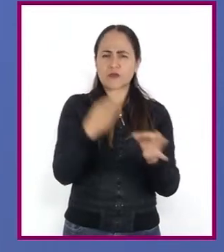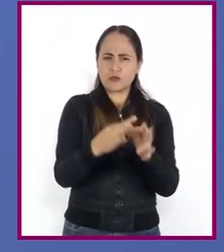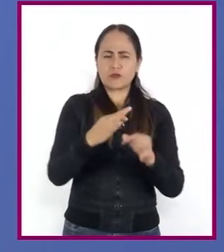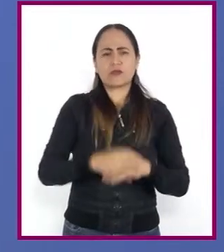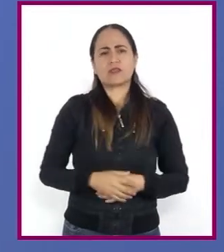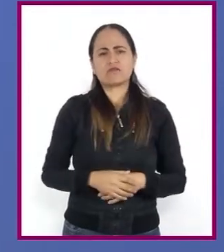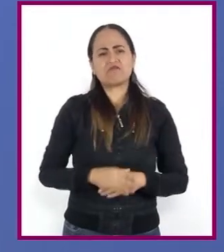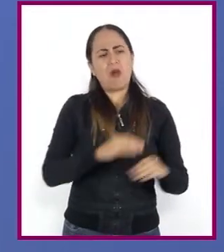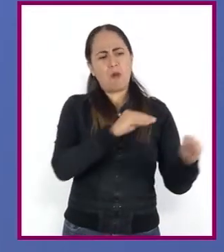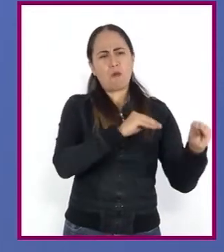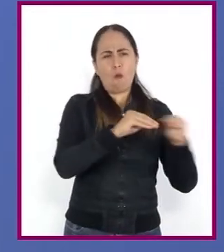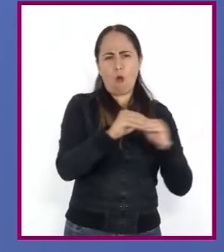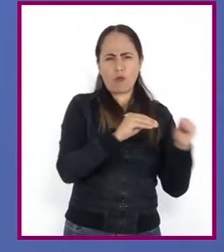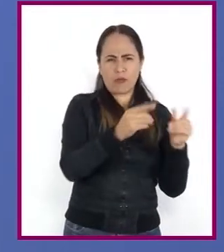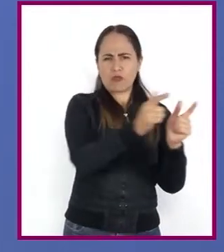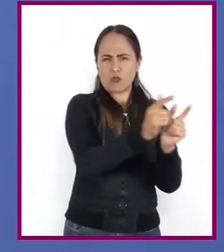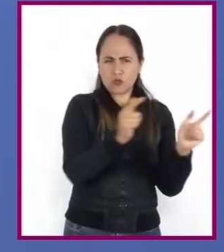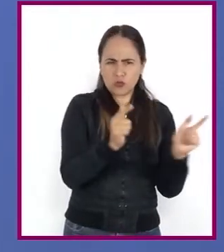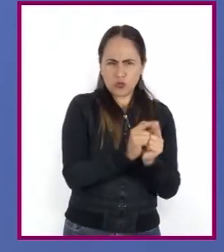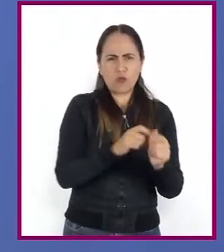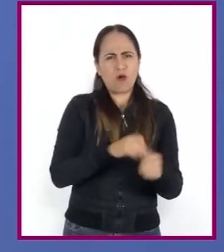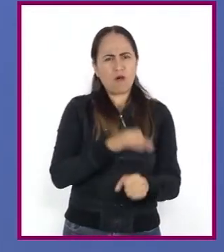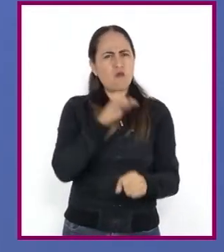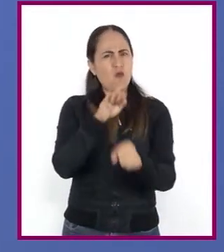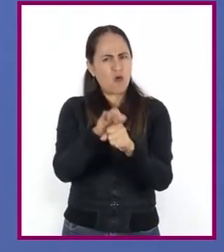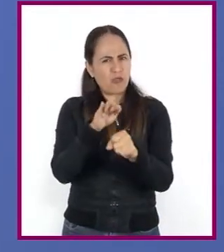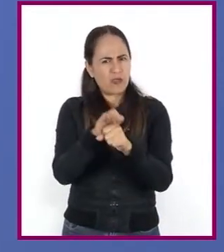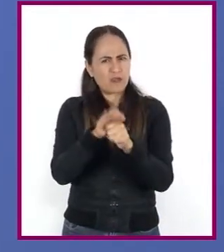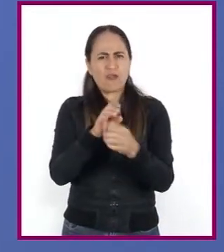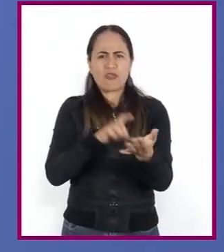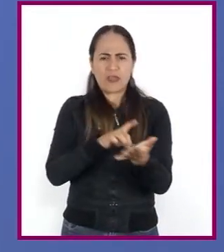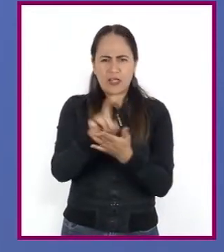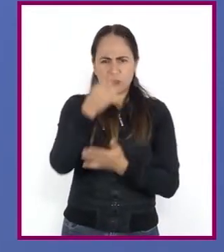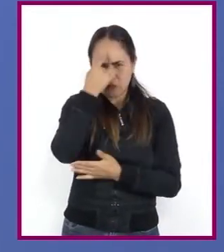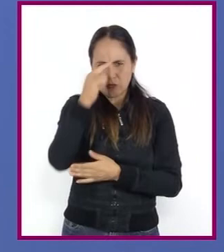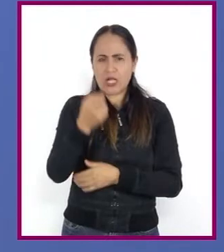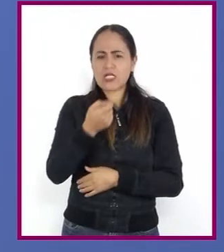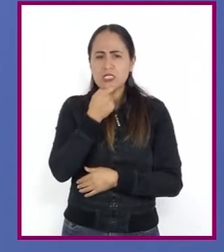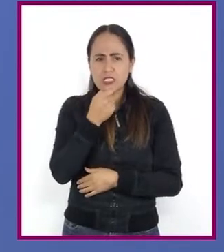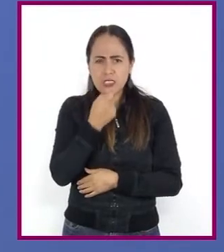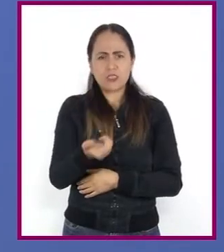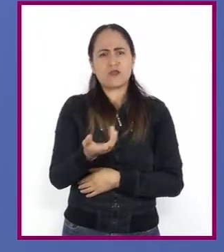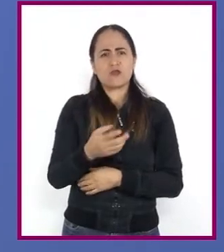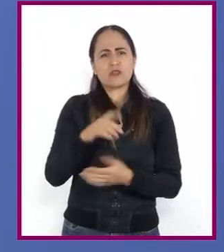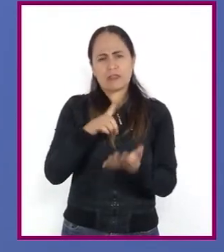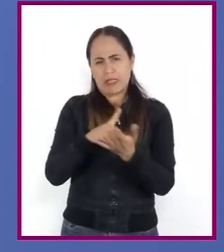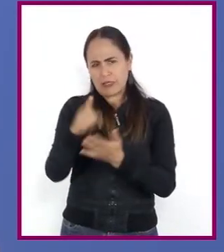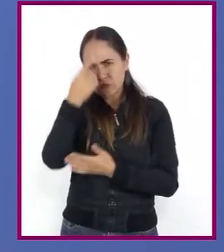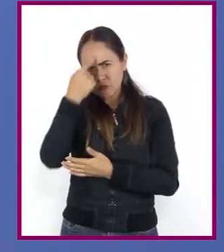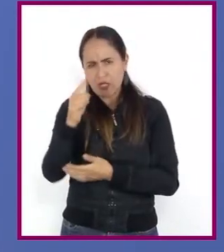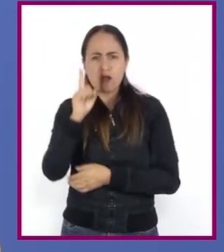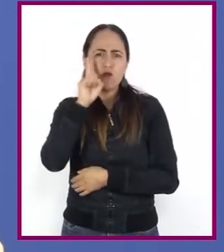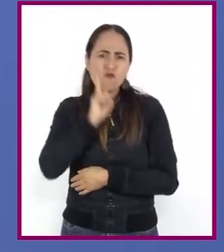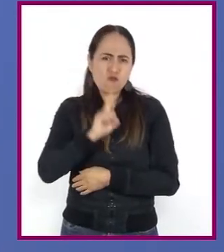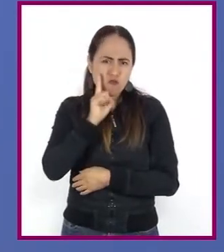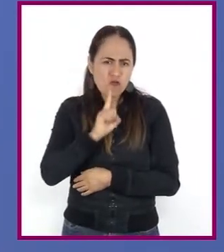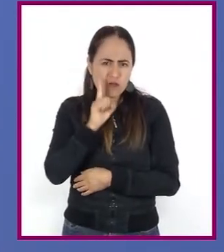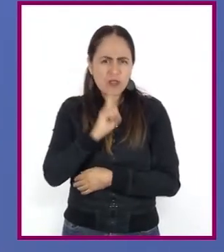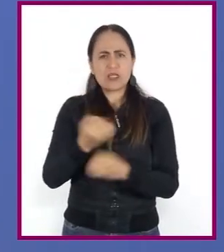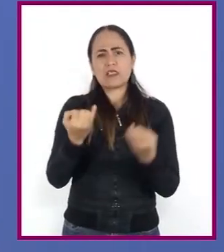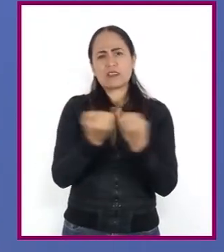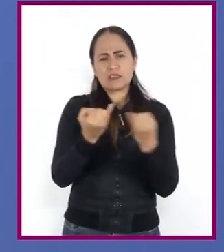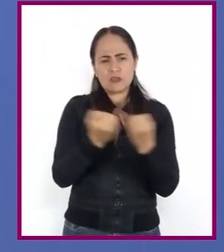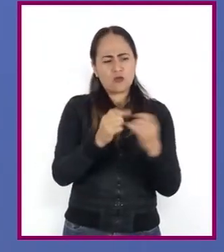surgido movimientos en favor de los derechos de la infancia, de las mujeres y de los integrantes